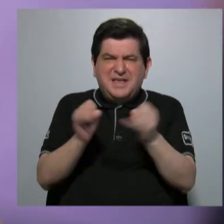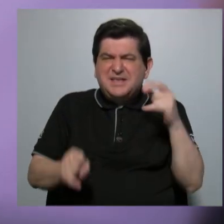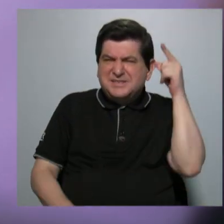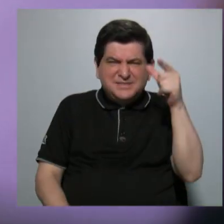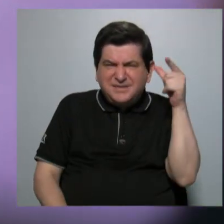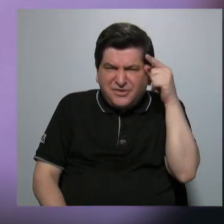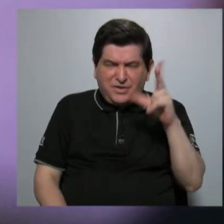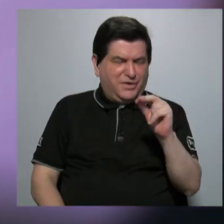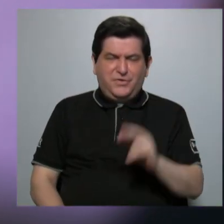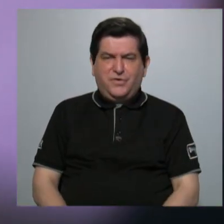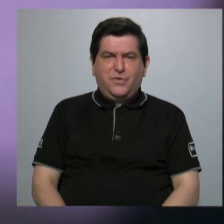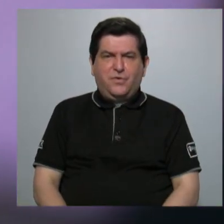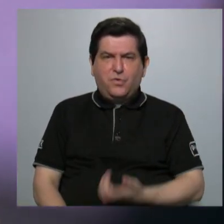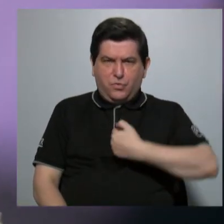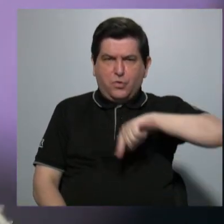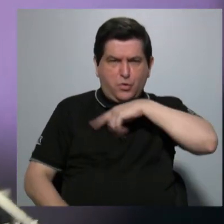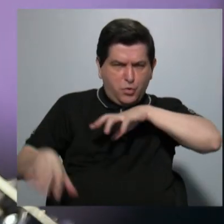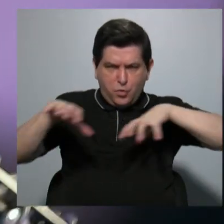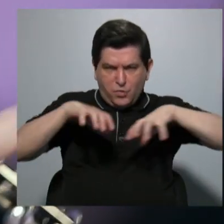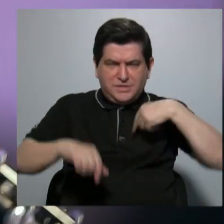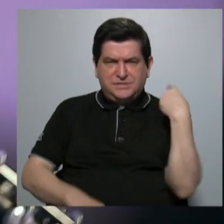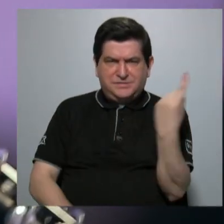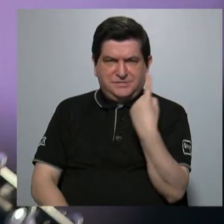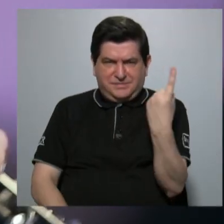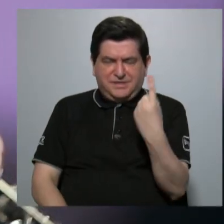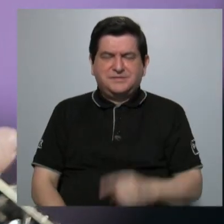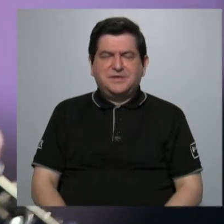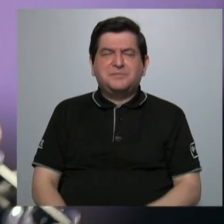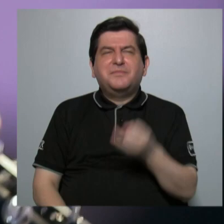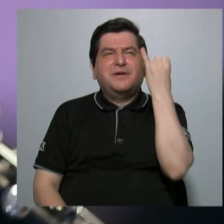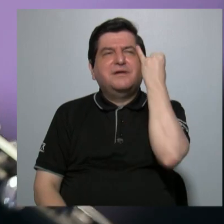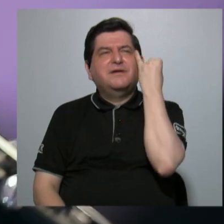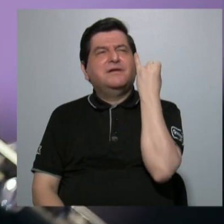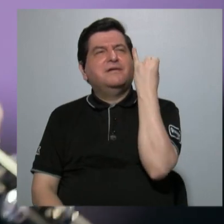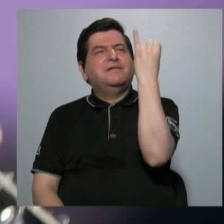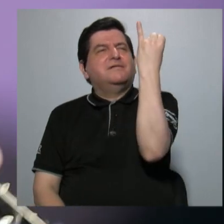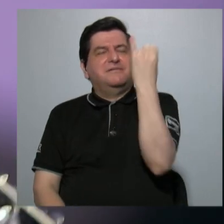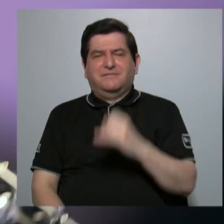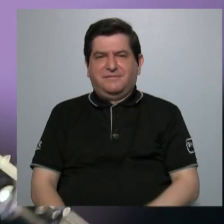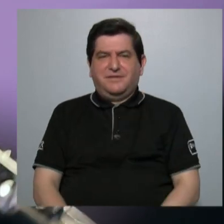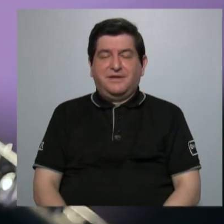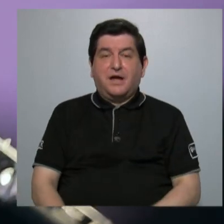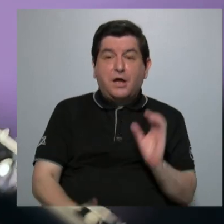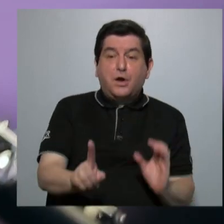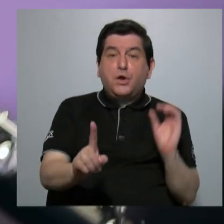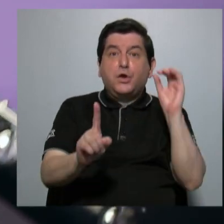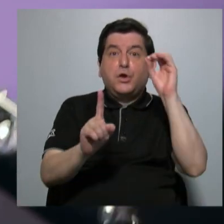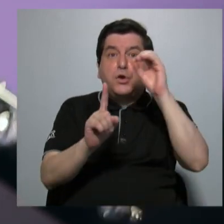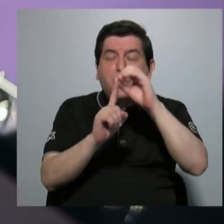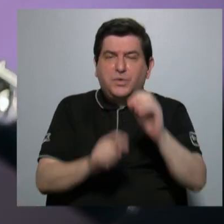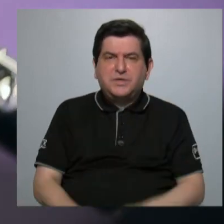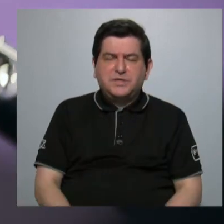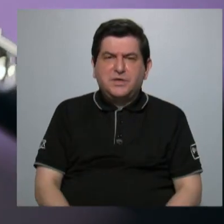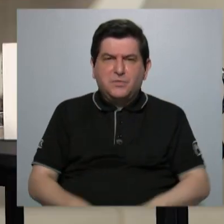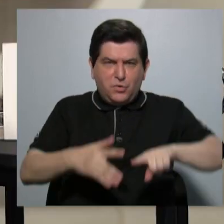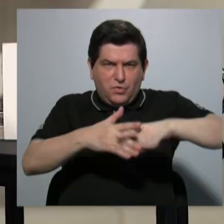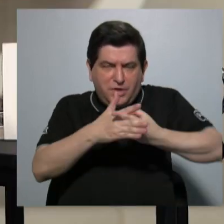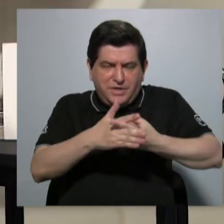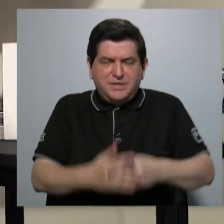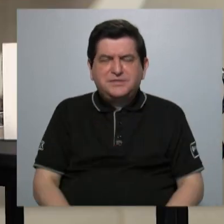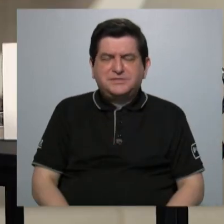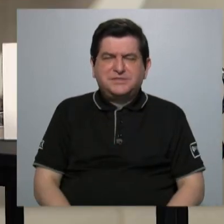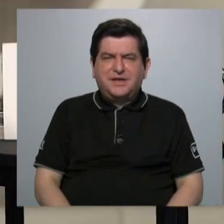sentido. Nuestros conciertos siempre han tenido un sentido, ¿verdad? Y objetivo, estrenar obras